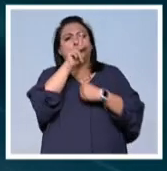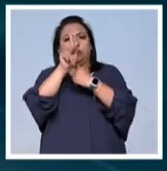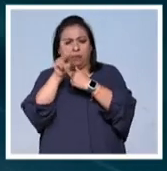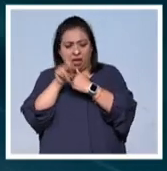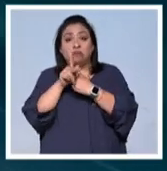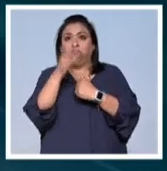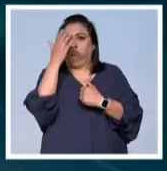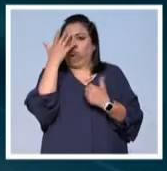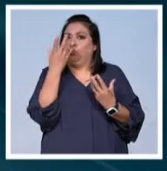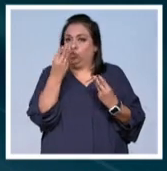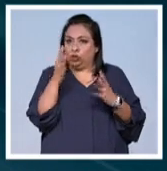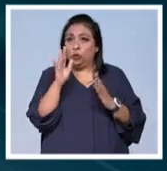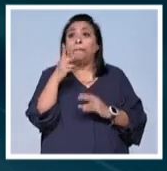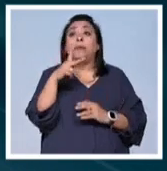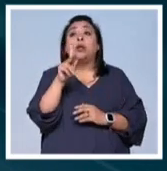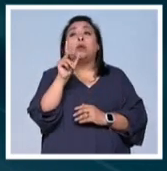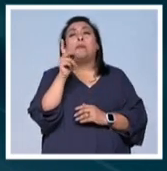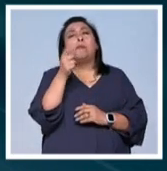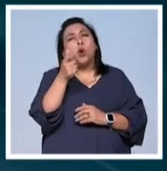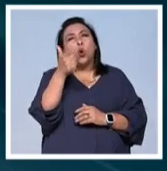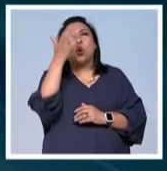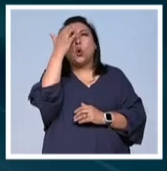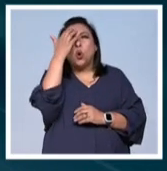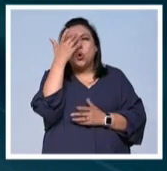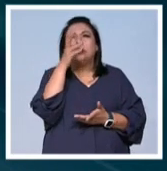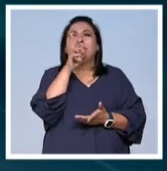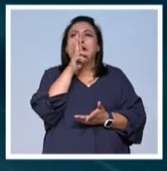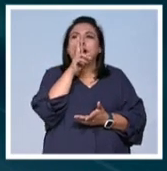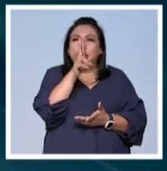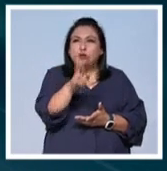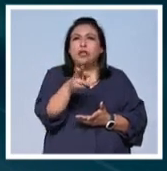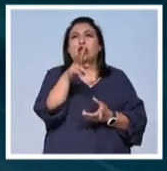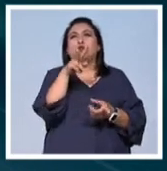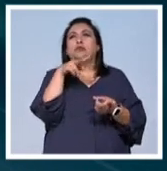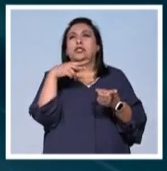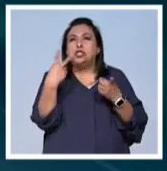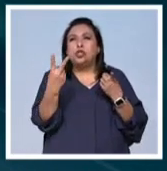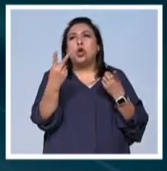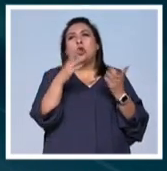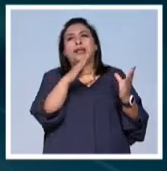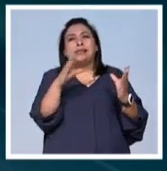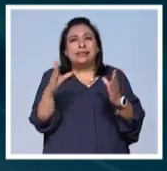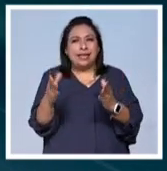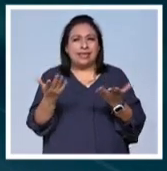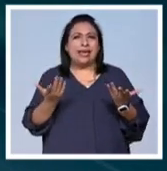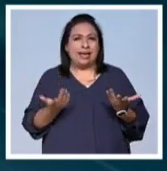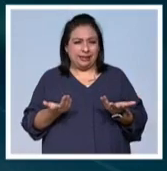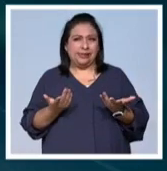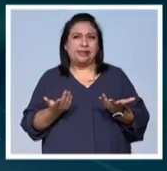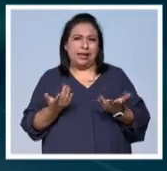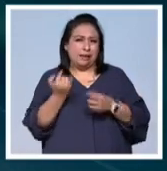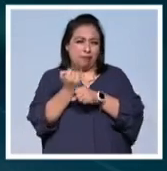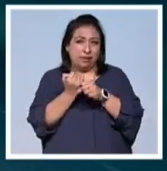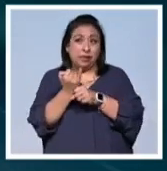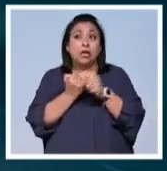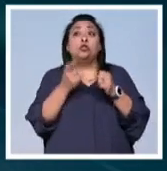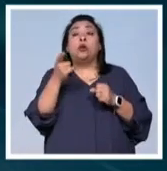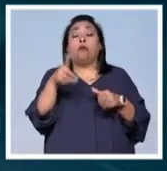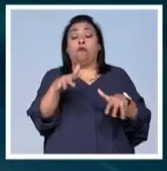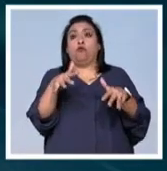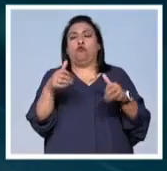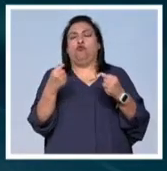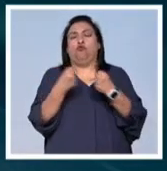Y sin embargo se conocen muy poco de los resultados desde el punto de vista académico porque el impacto que